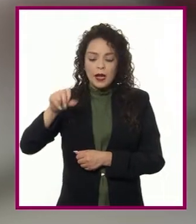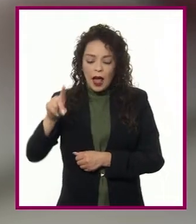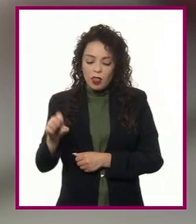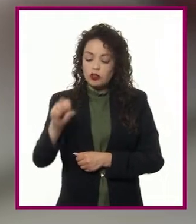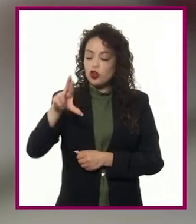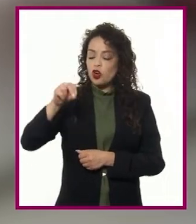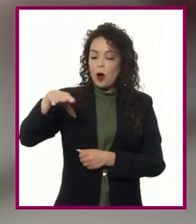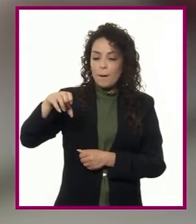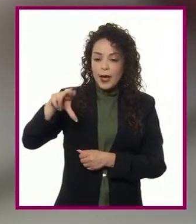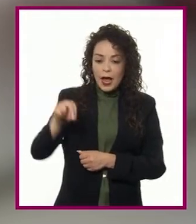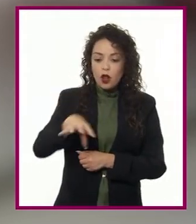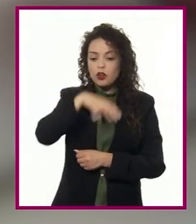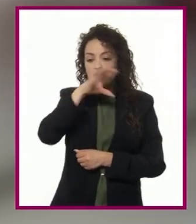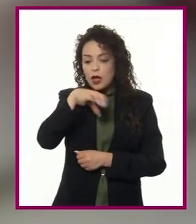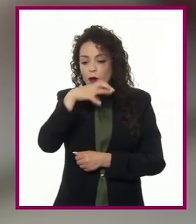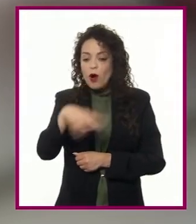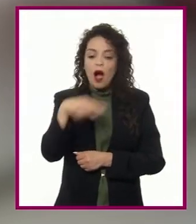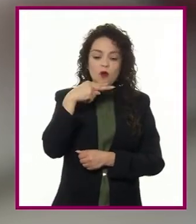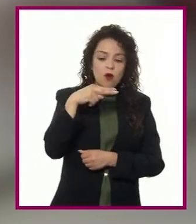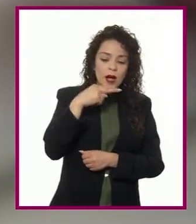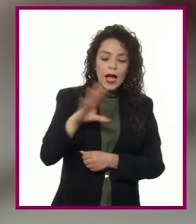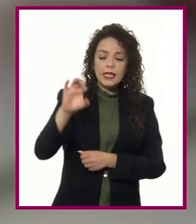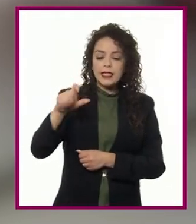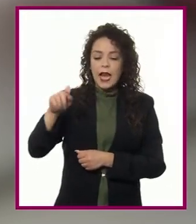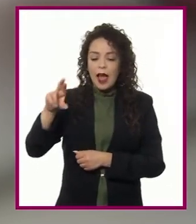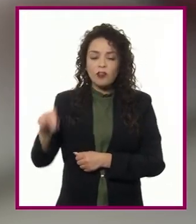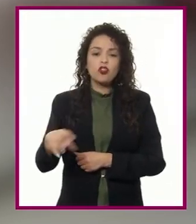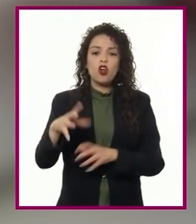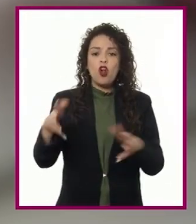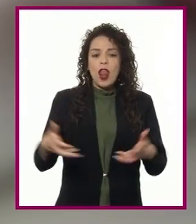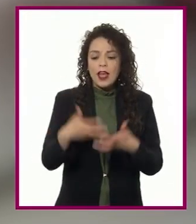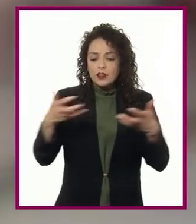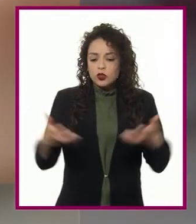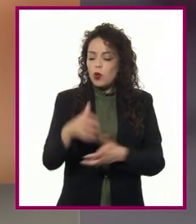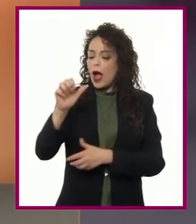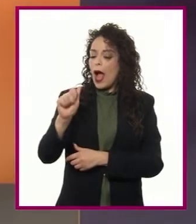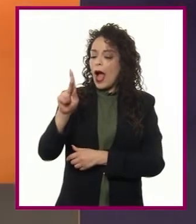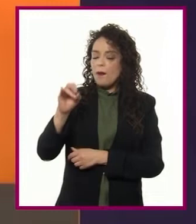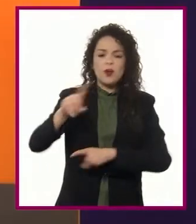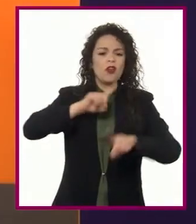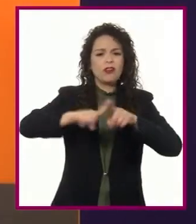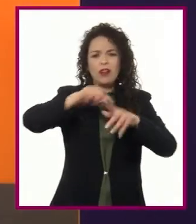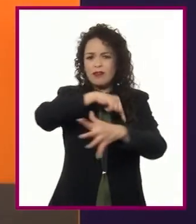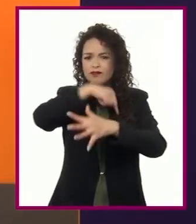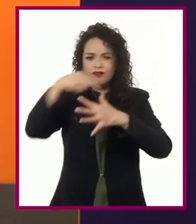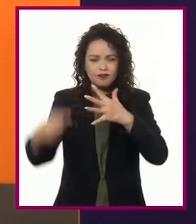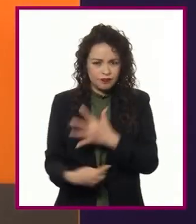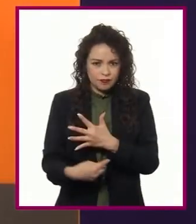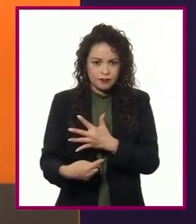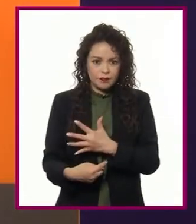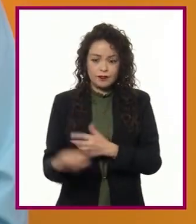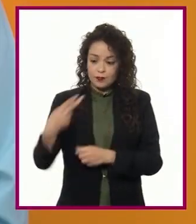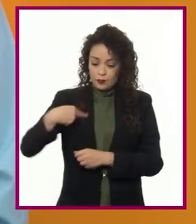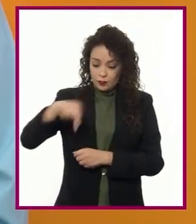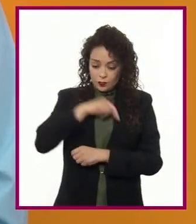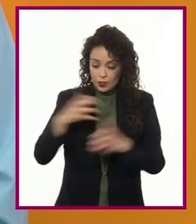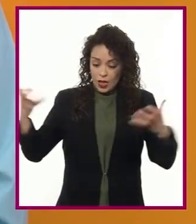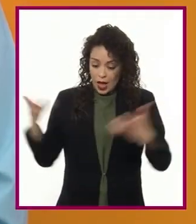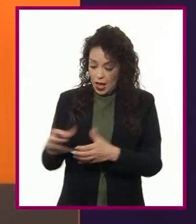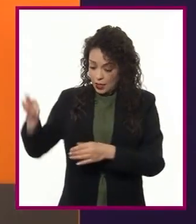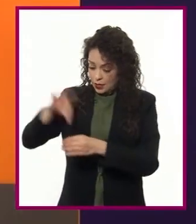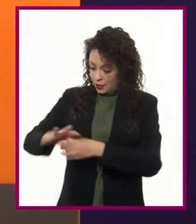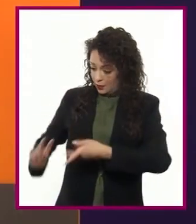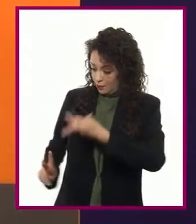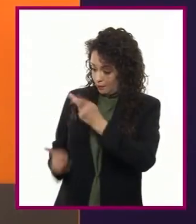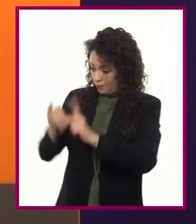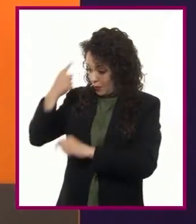aguacate, cilantro, lechugas, apio, entre otras especies. Cultivar nuestros propios alimentos contribuye